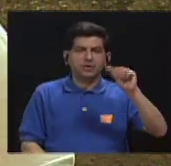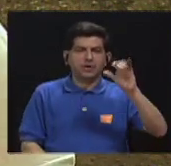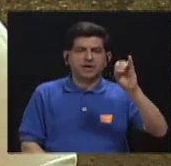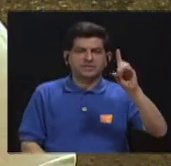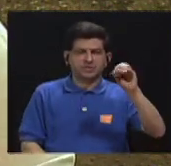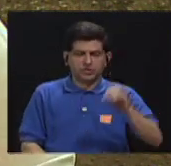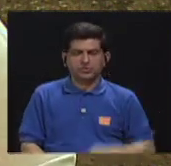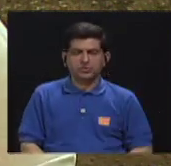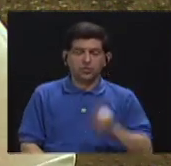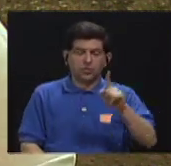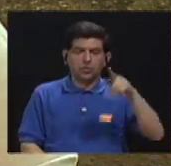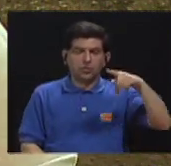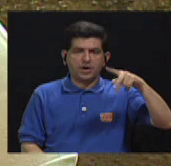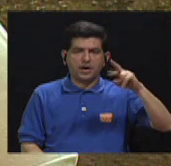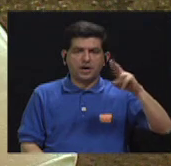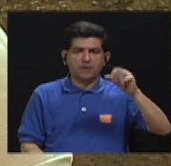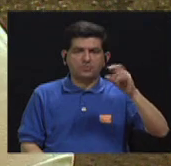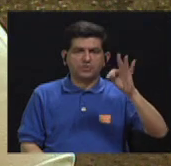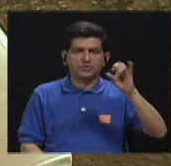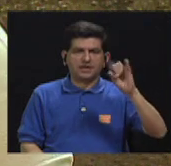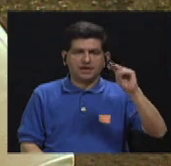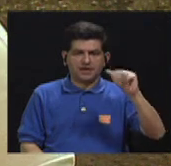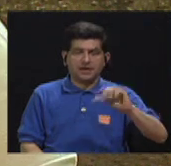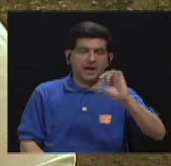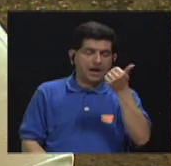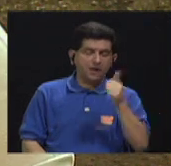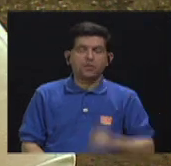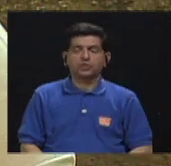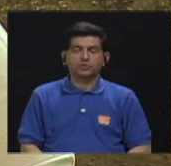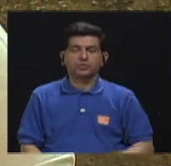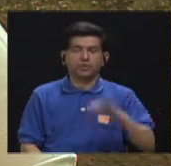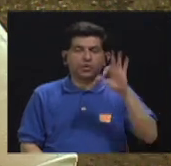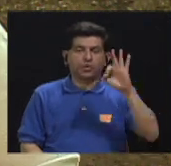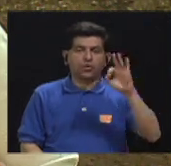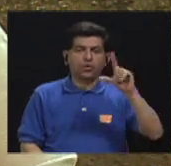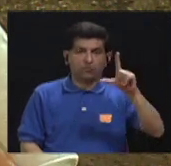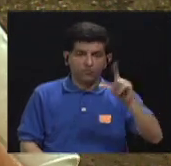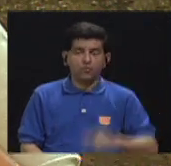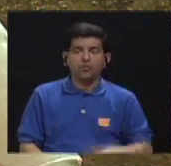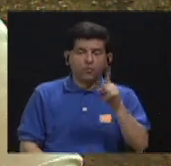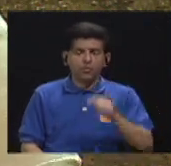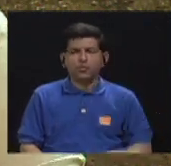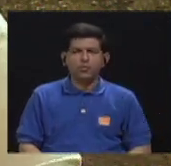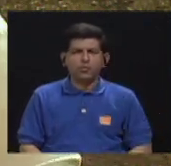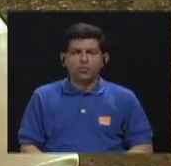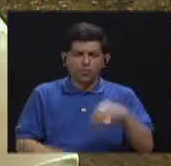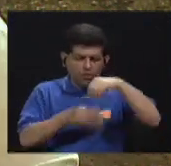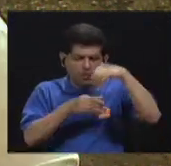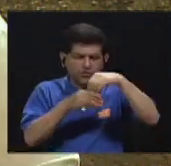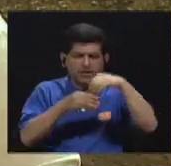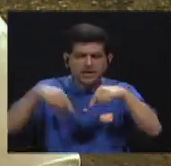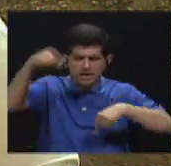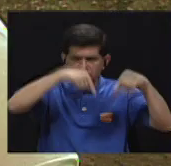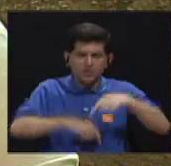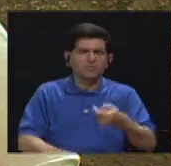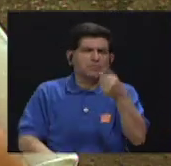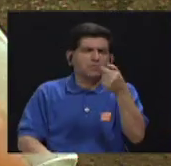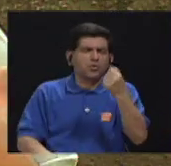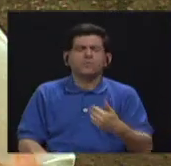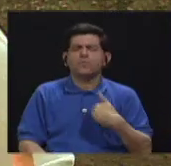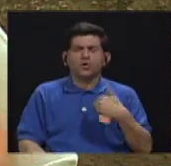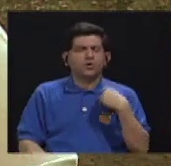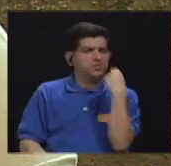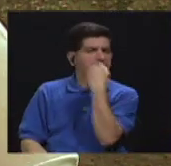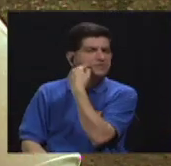¿verdad? Como tal. El flúor es un elemento químico. El flúor está en muy poca cantidad dentro del